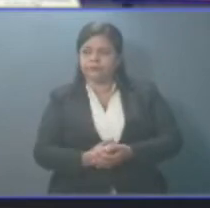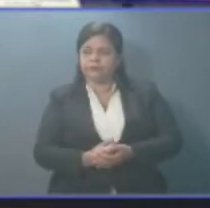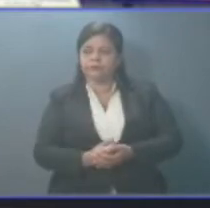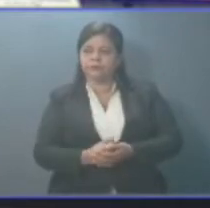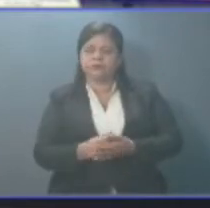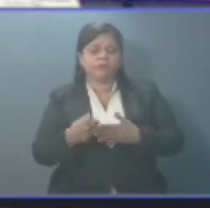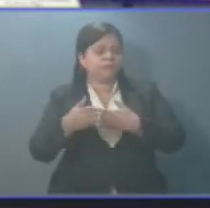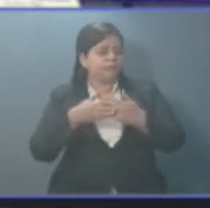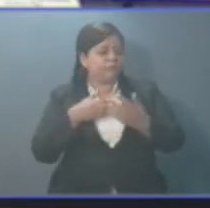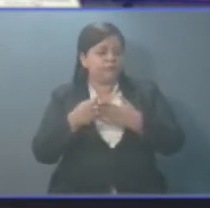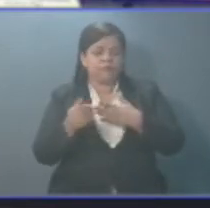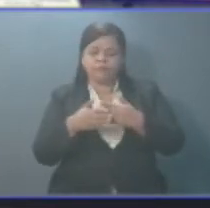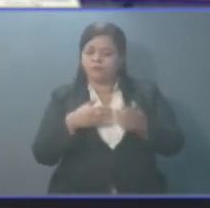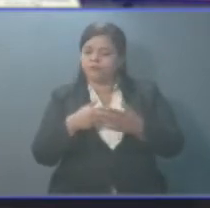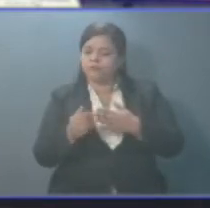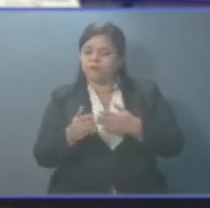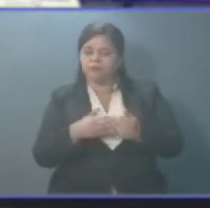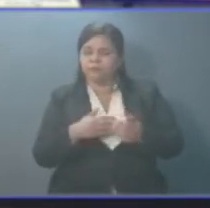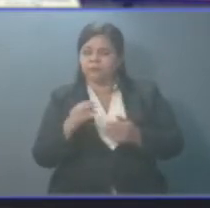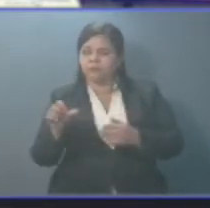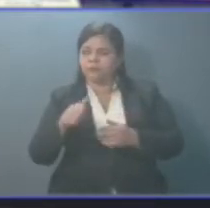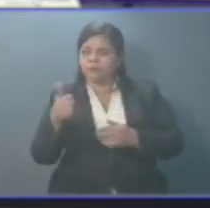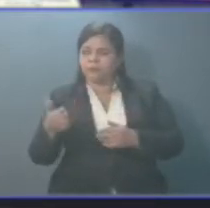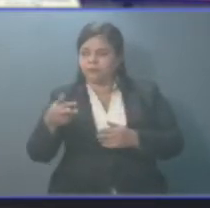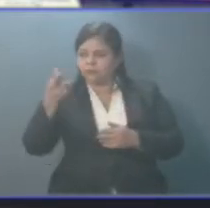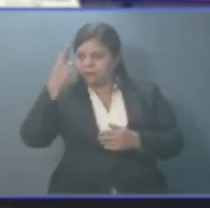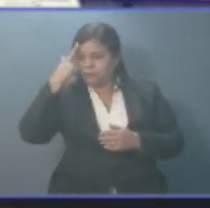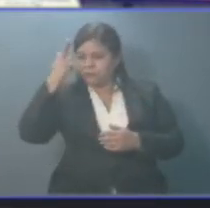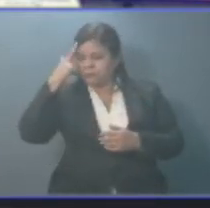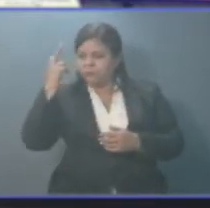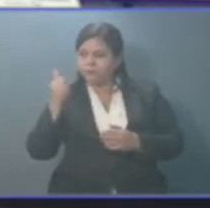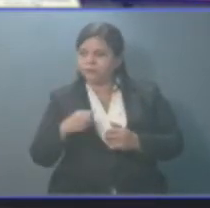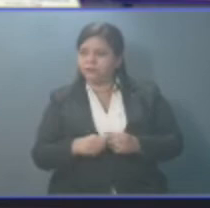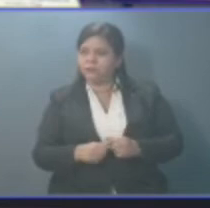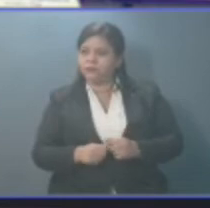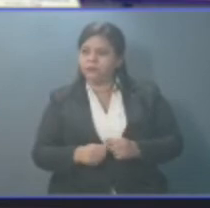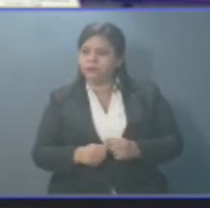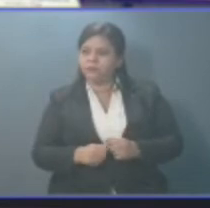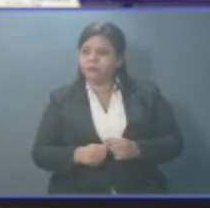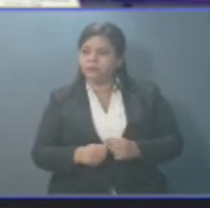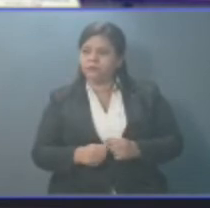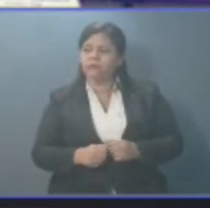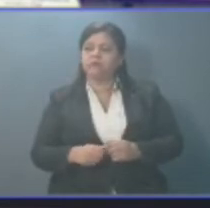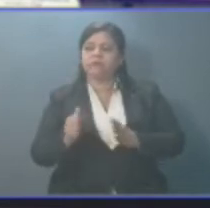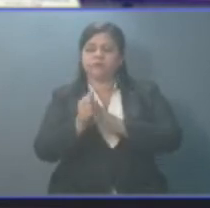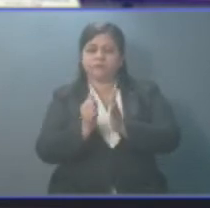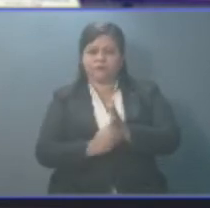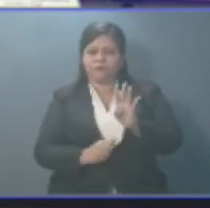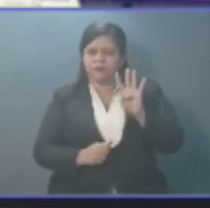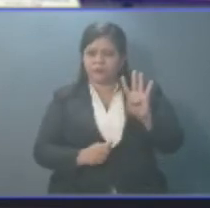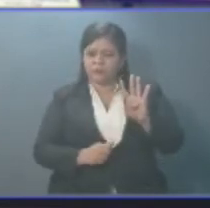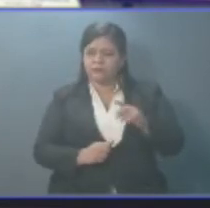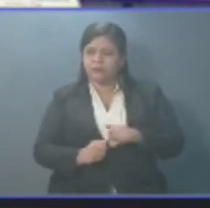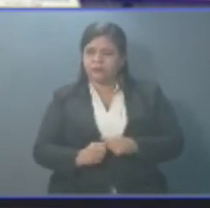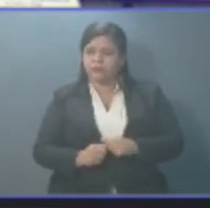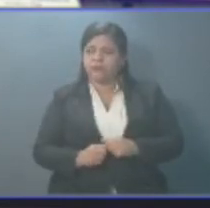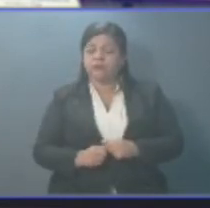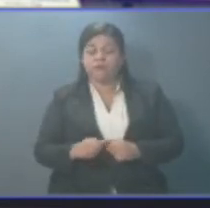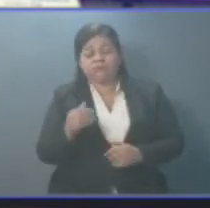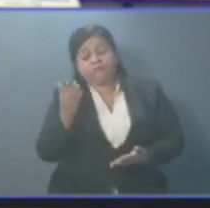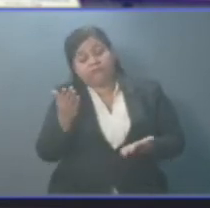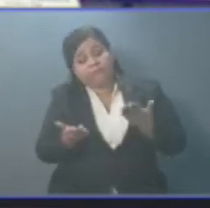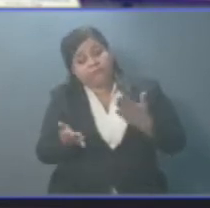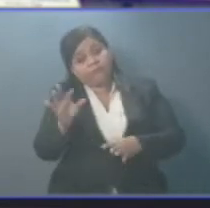distintamente de la razón o causa de dicha sustitución. Artículo 4. Si por